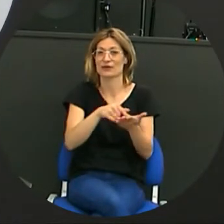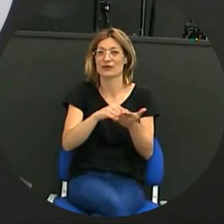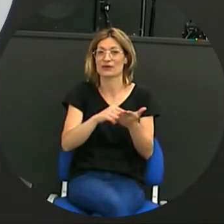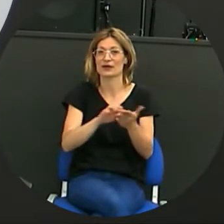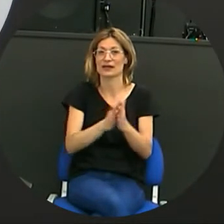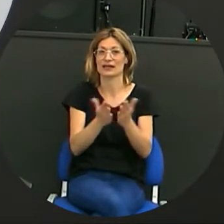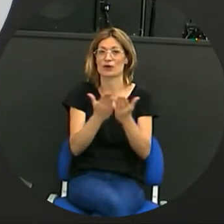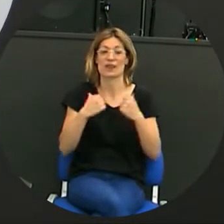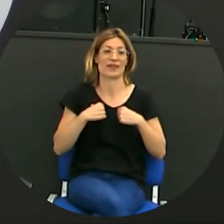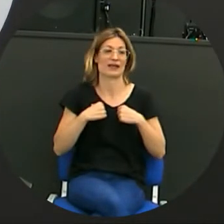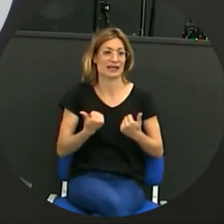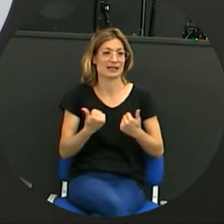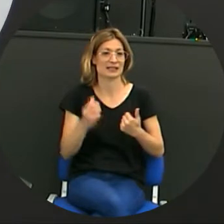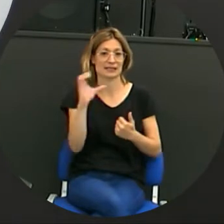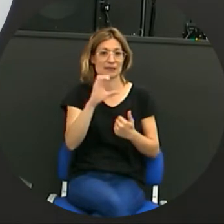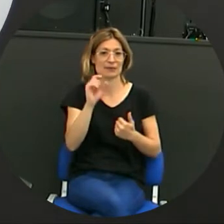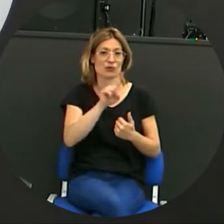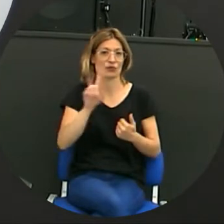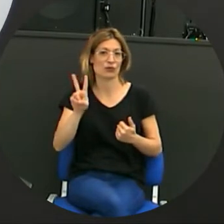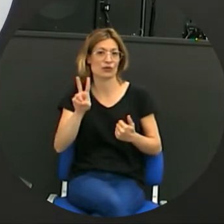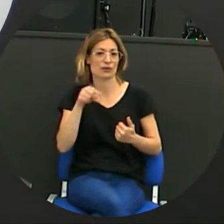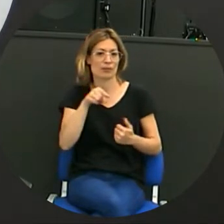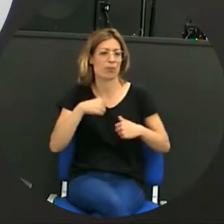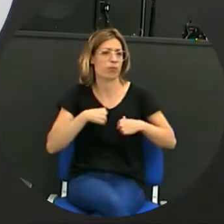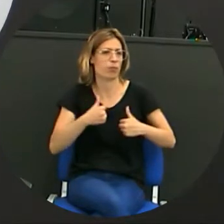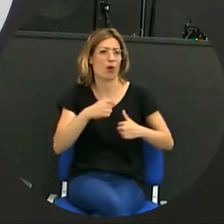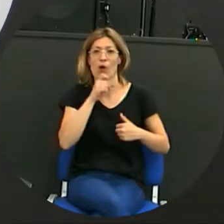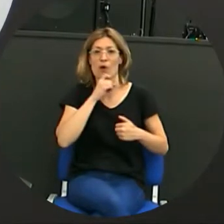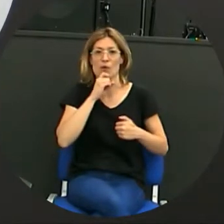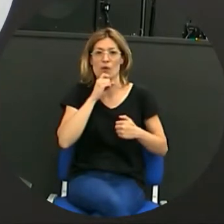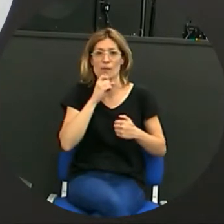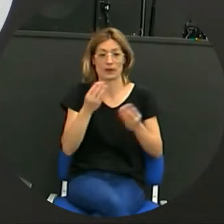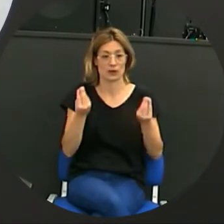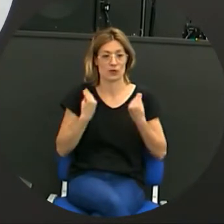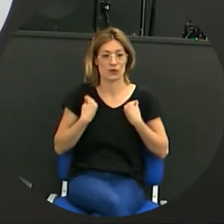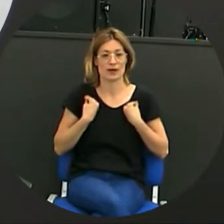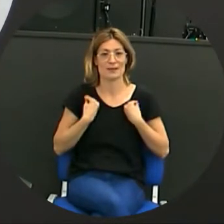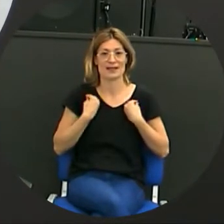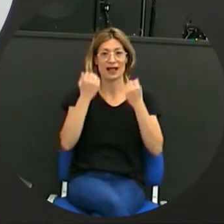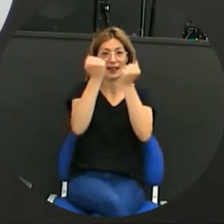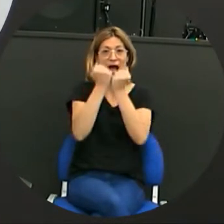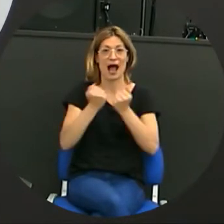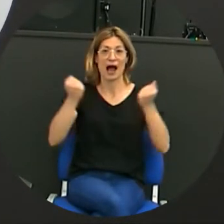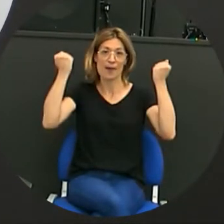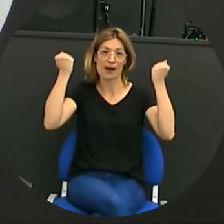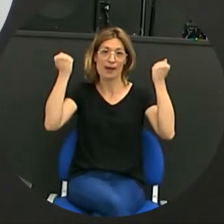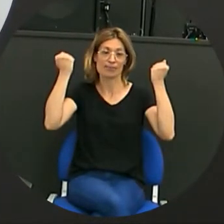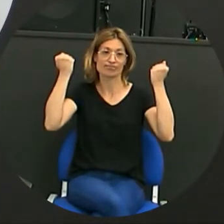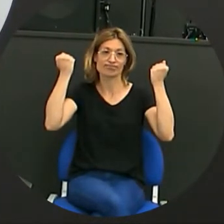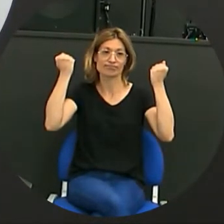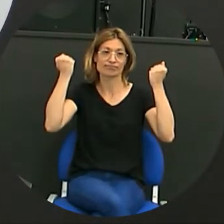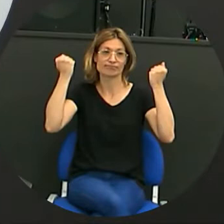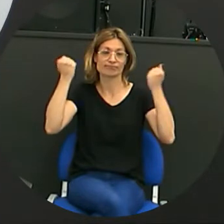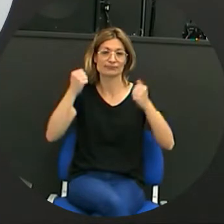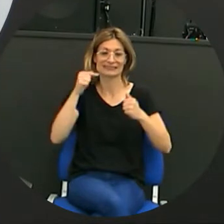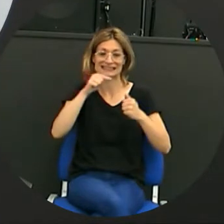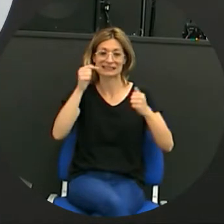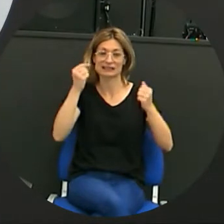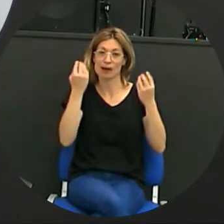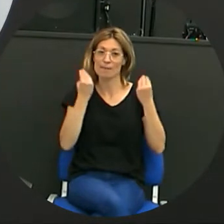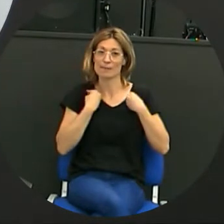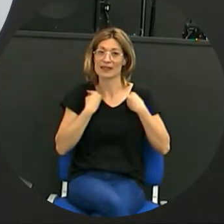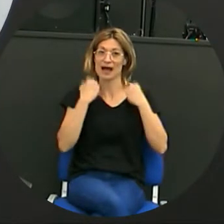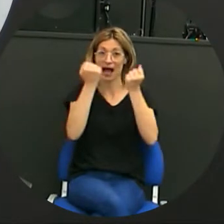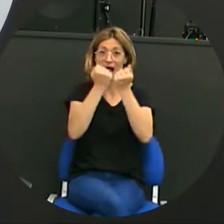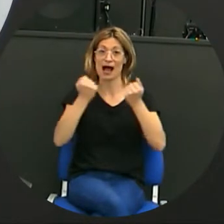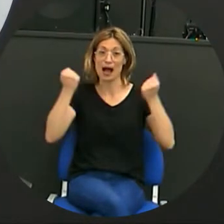Génesis 12, vemos que empieza a surgir con la vida de Abraham. Y esa nueva vida,